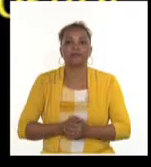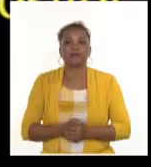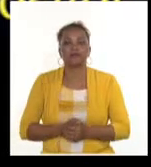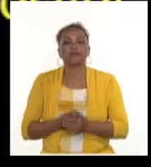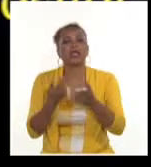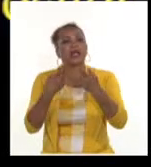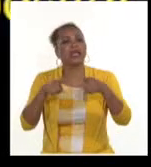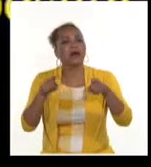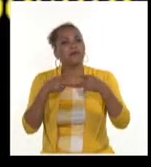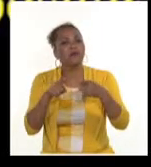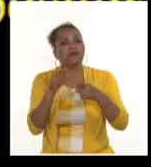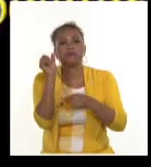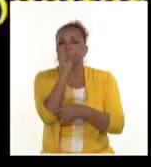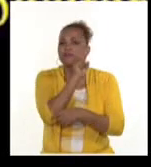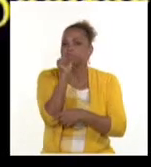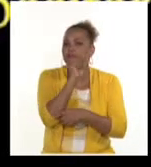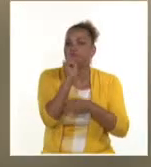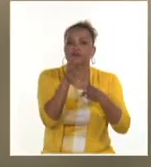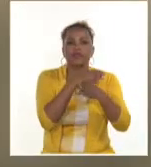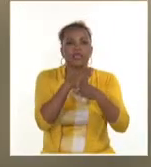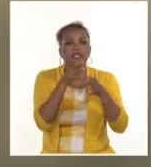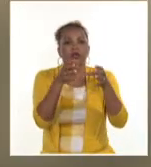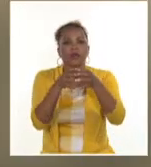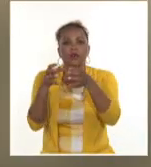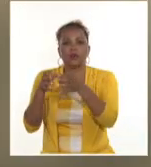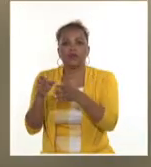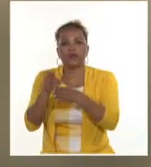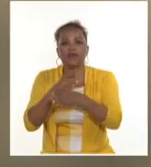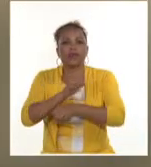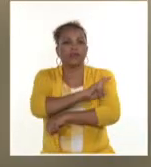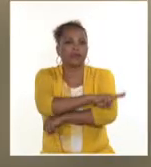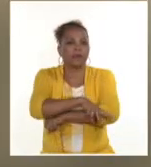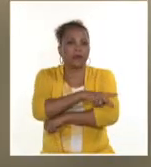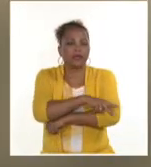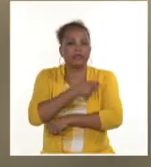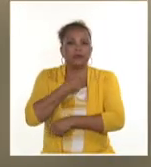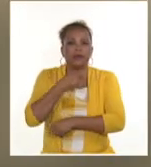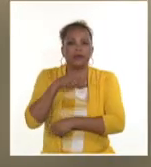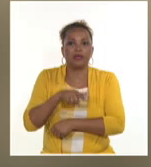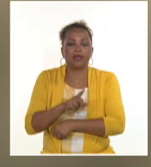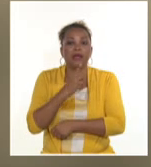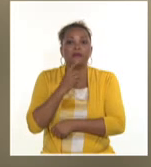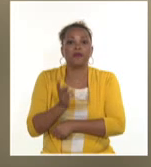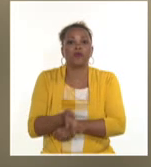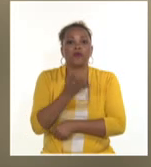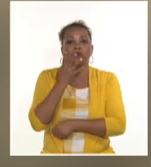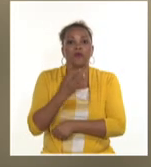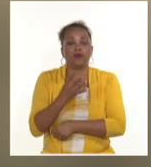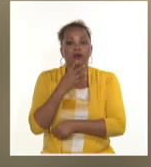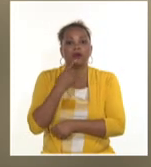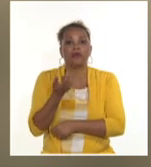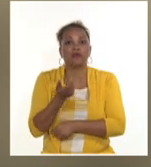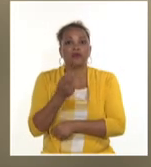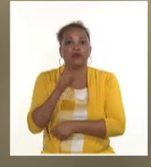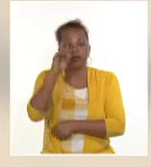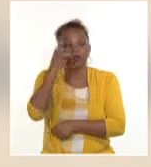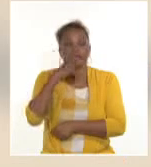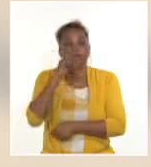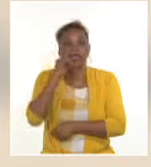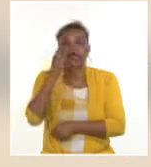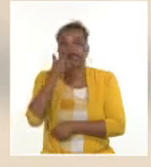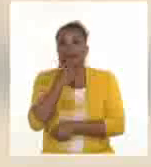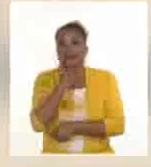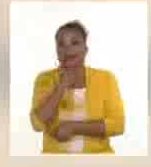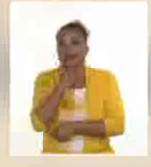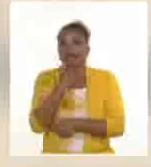música ha sido interpretada por orquestas de varias naciones como fue uno de esos cuatro caprichos cubanos Zaida ejecutada por la